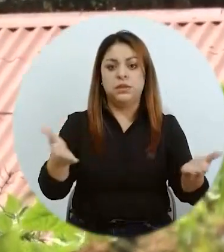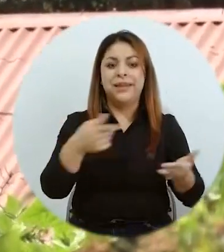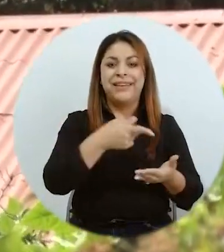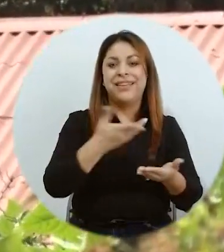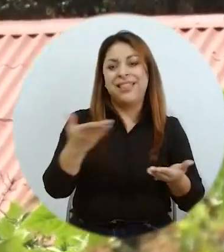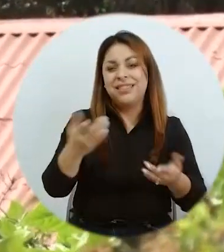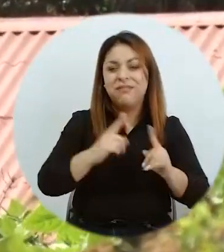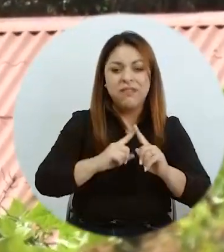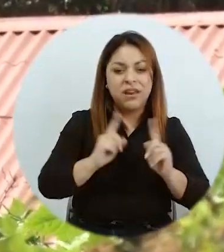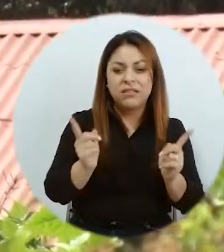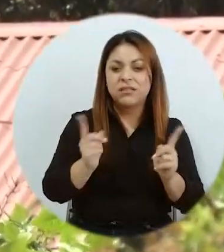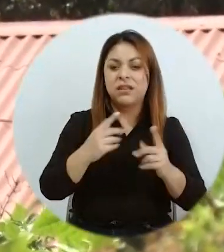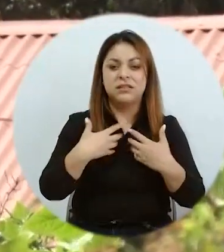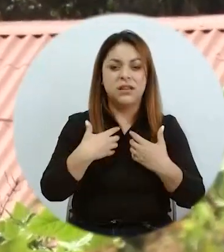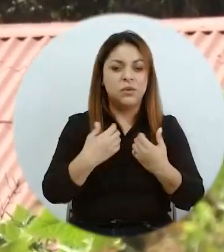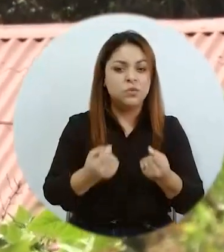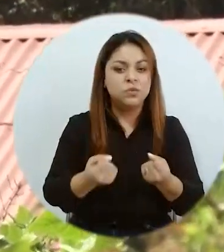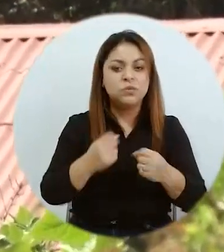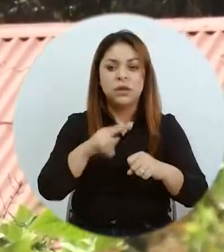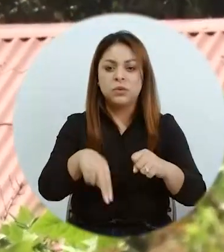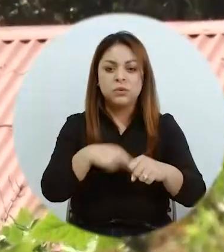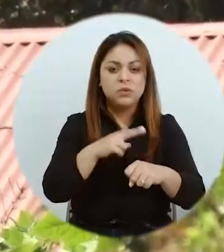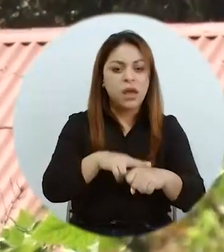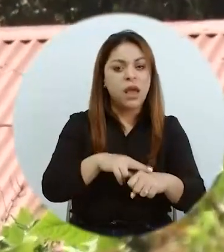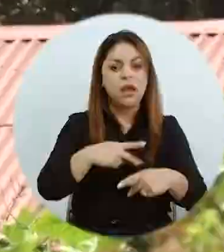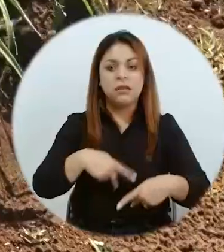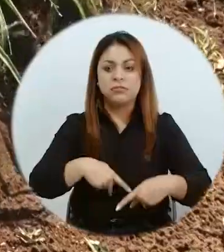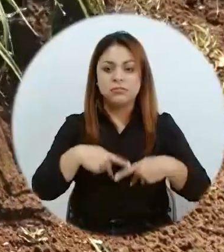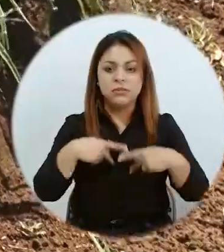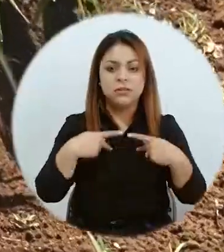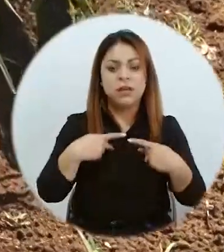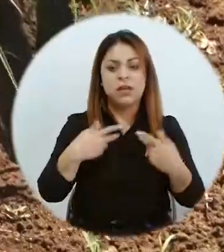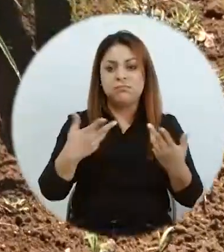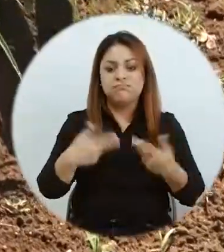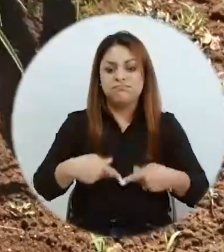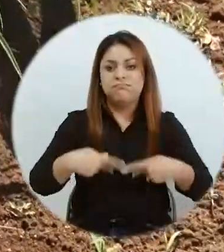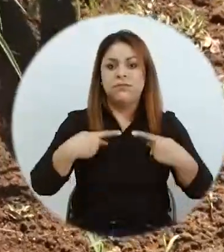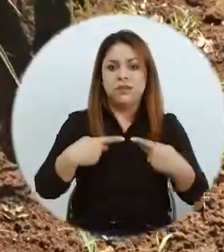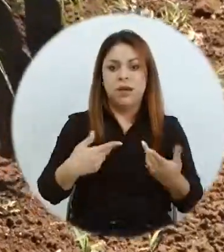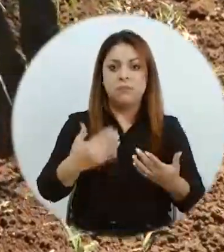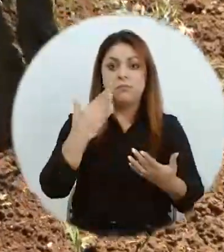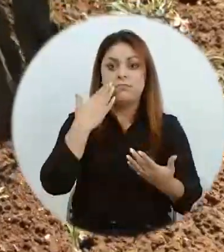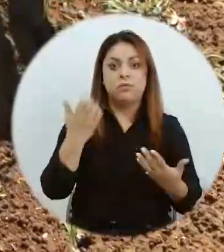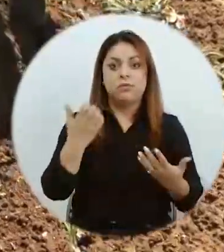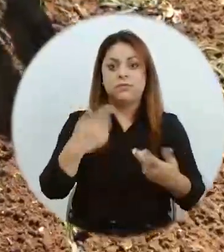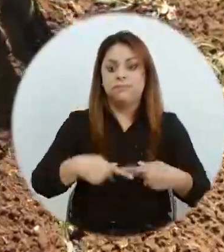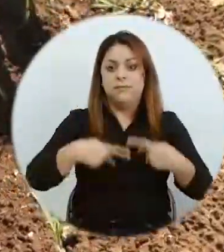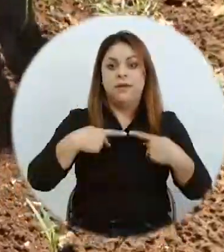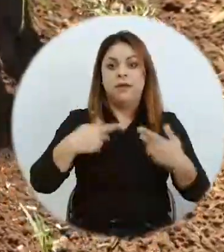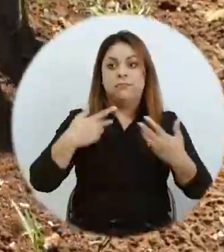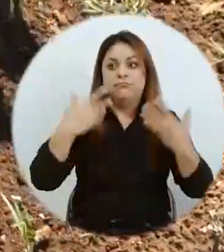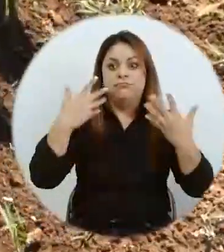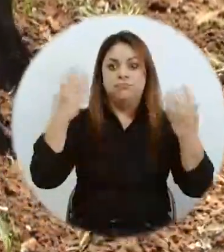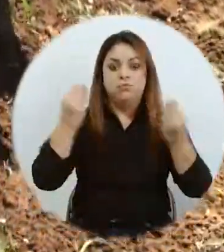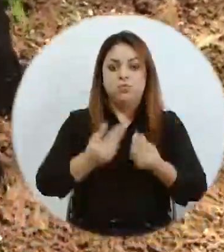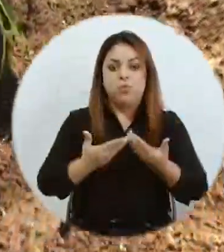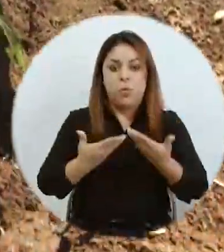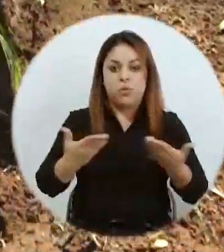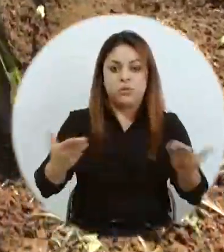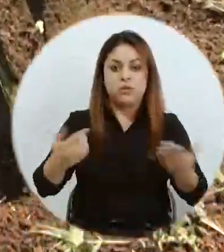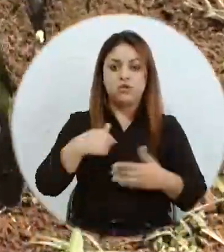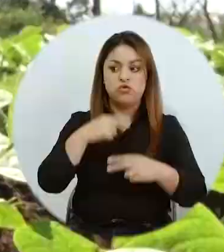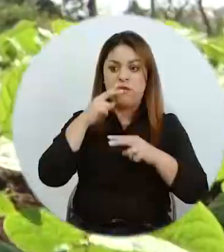que son diferenciados, que son salud, que son vida. que son vida, porque es vida por todo lado.